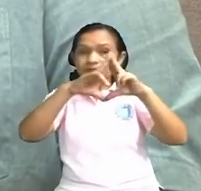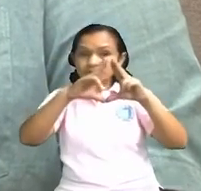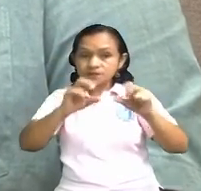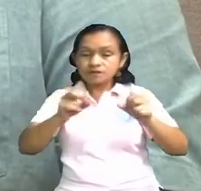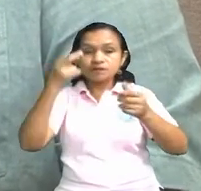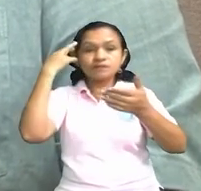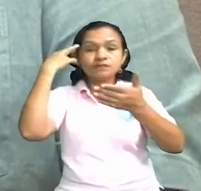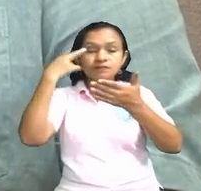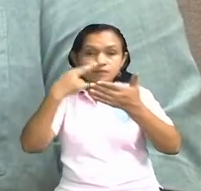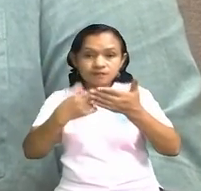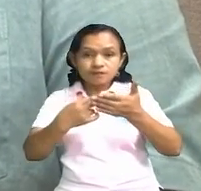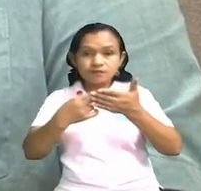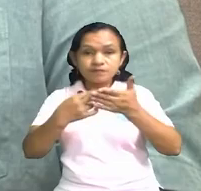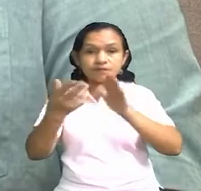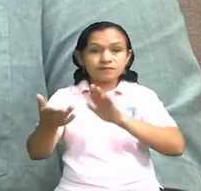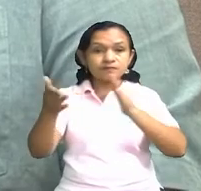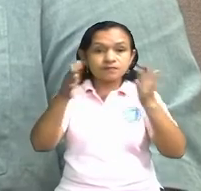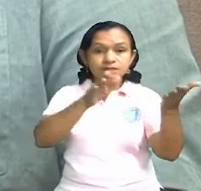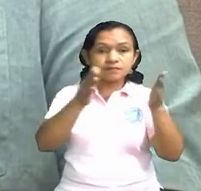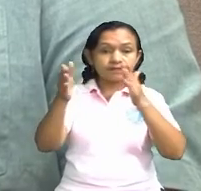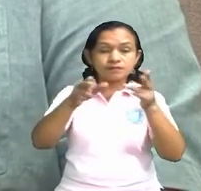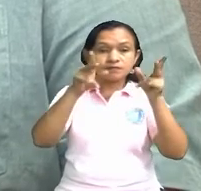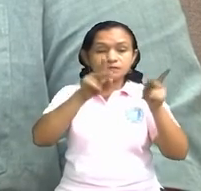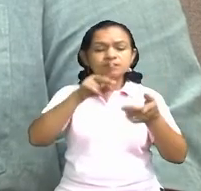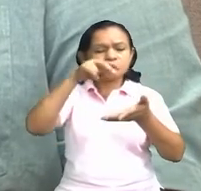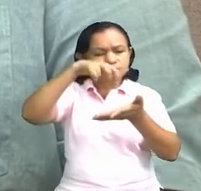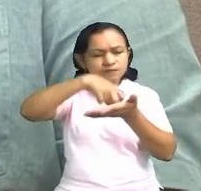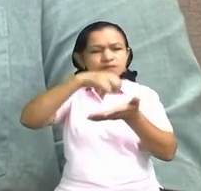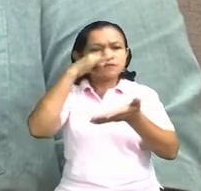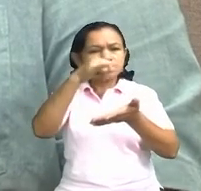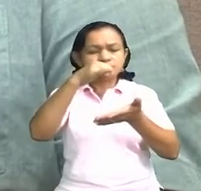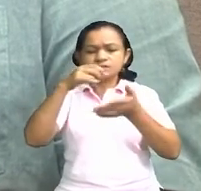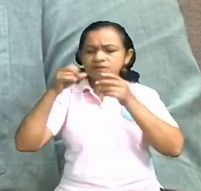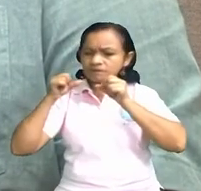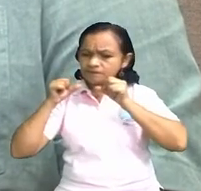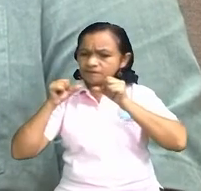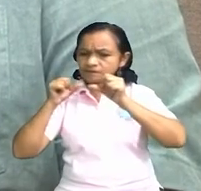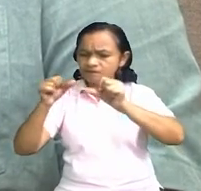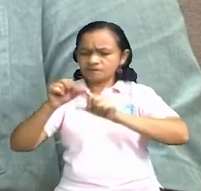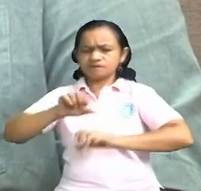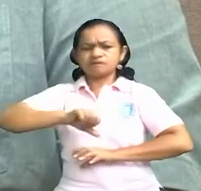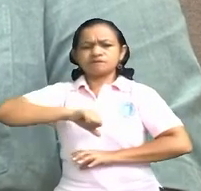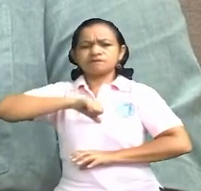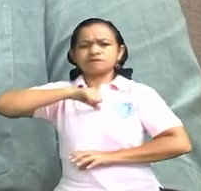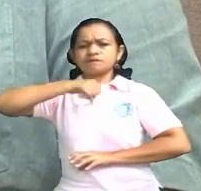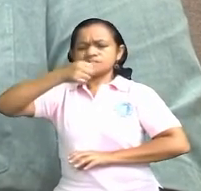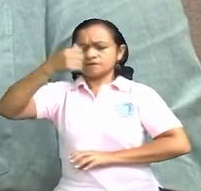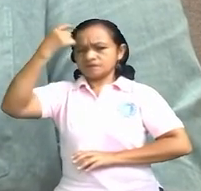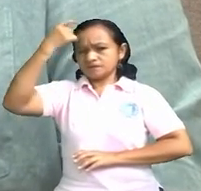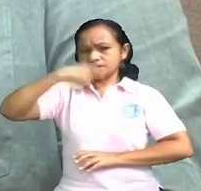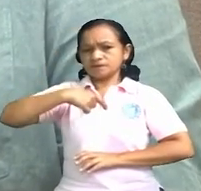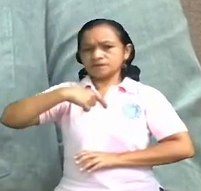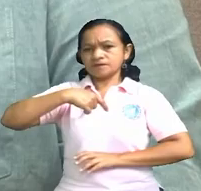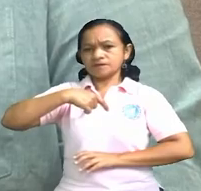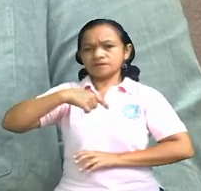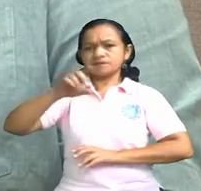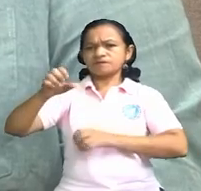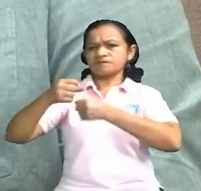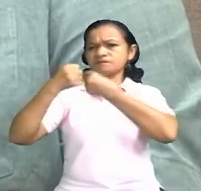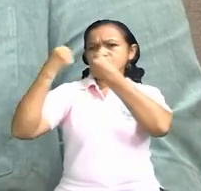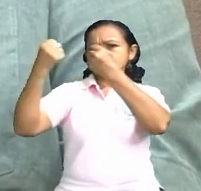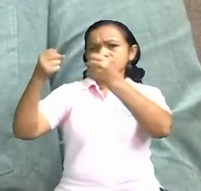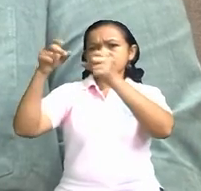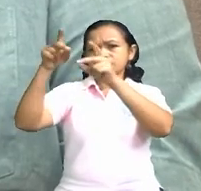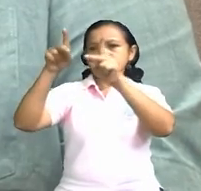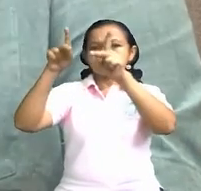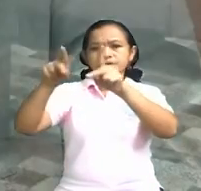al recuerdo de los que dieron su vida por ella. Que nos mantuviéramos erguidos y firmes frente a los poderosos